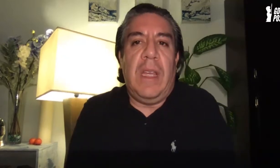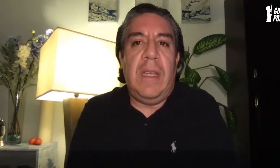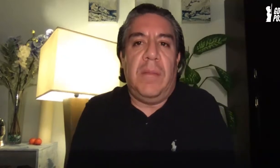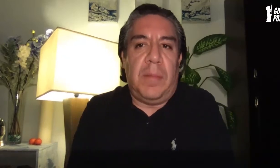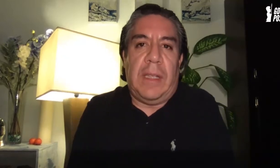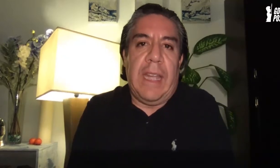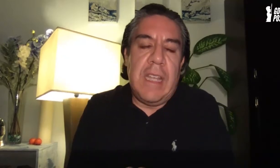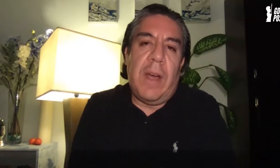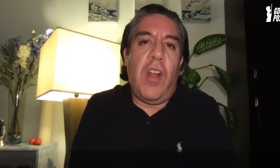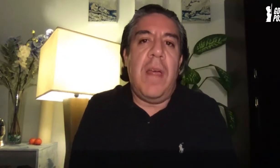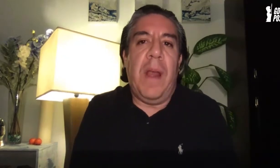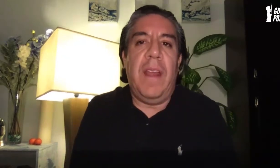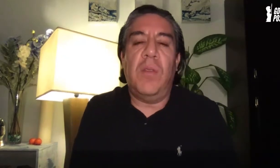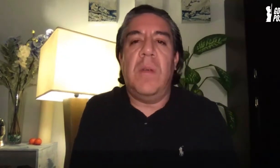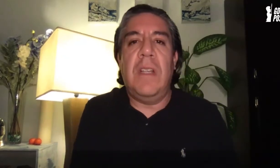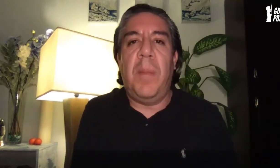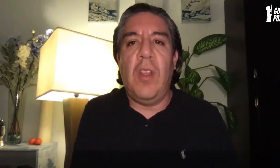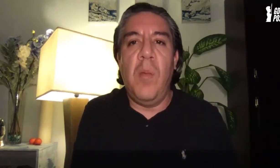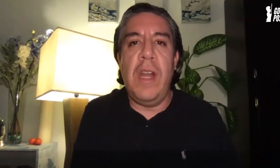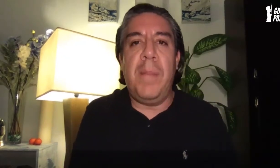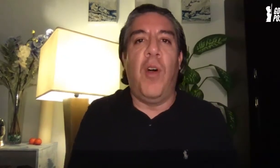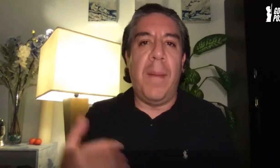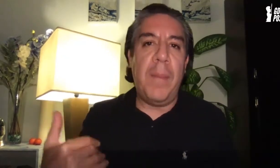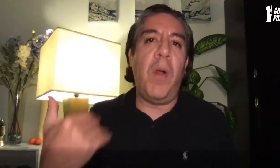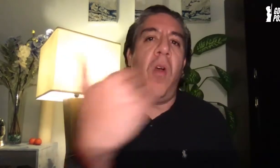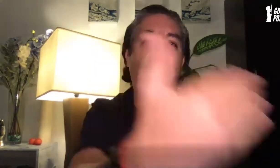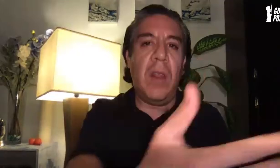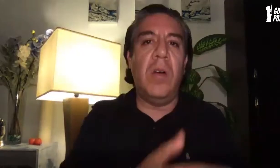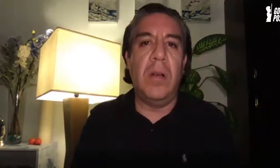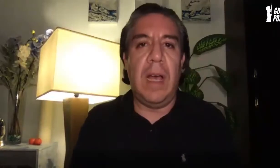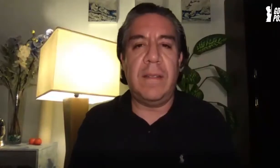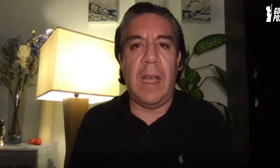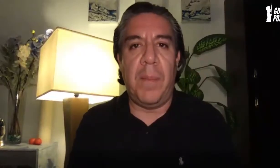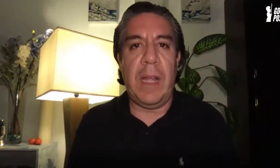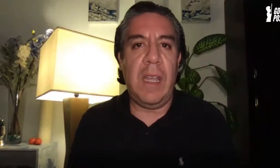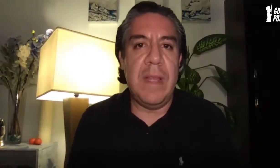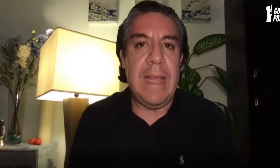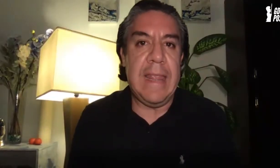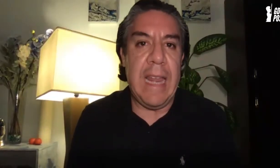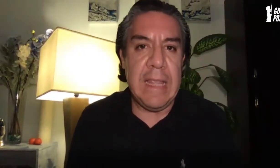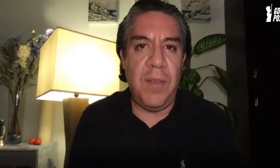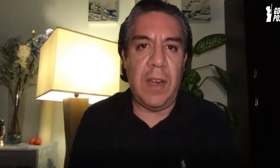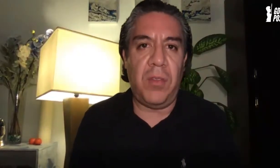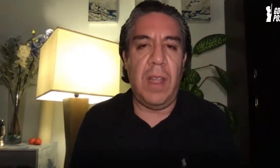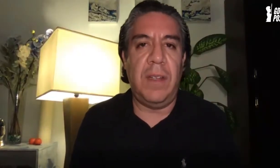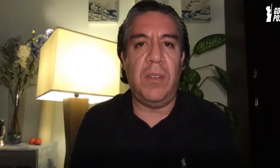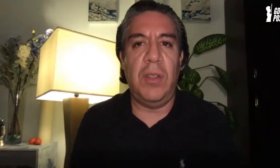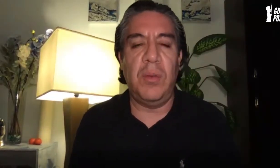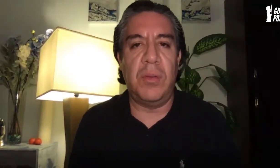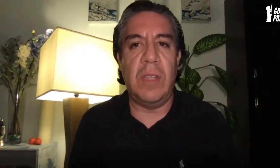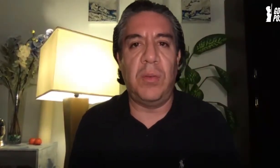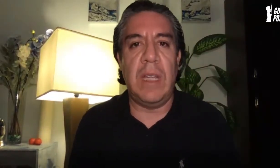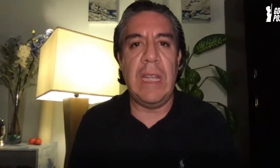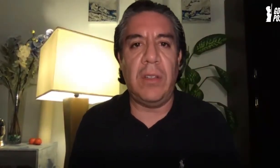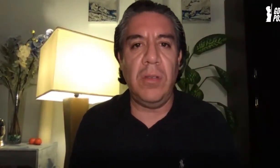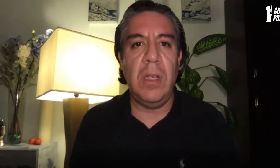por ahí, quien lleva creo la de perder es justamente el partido Morena por haber prolongado hasta prácticamente el 30 de marzo la designación